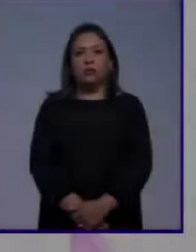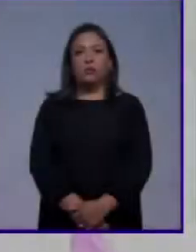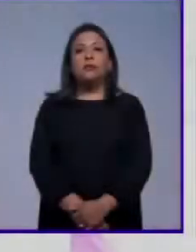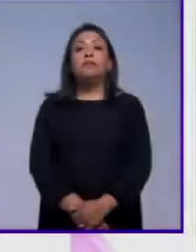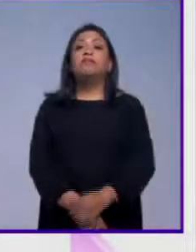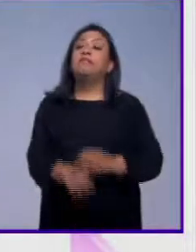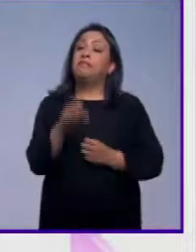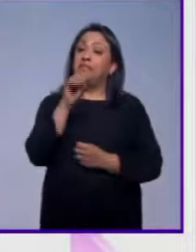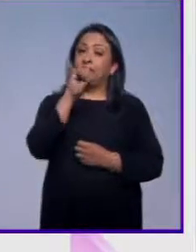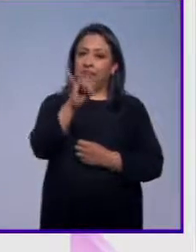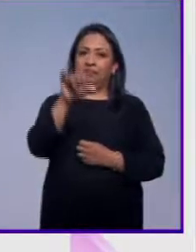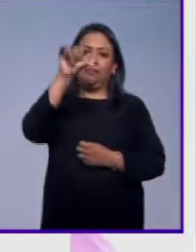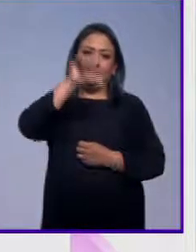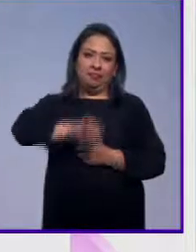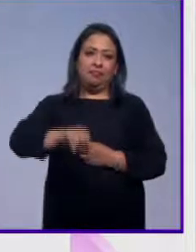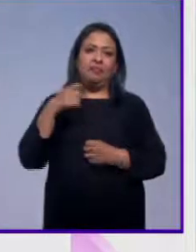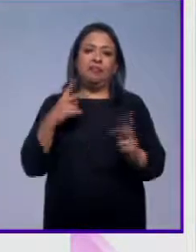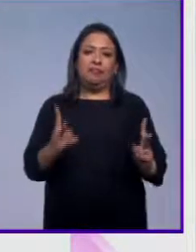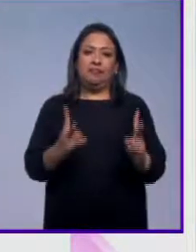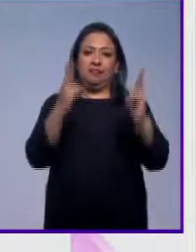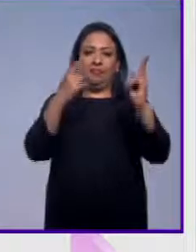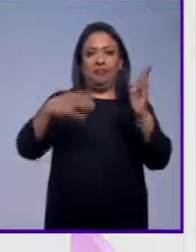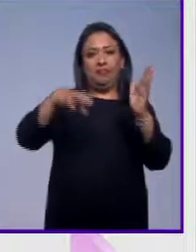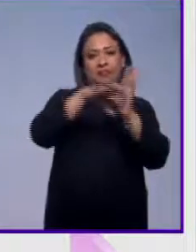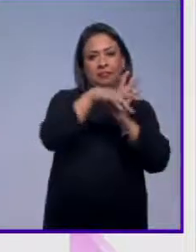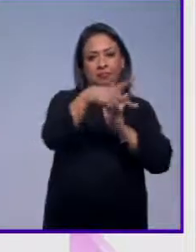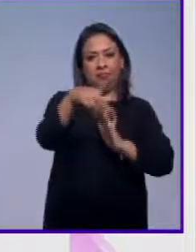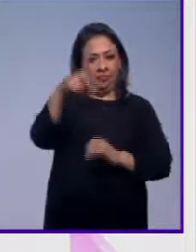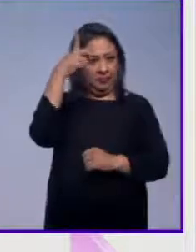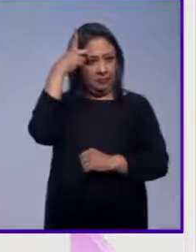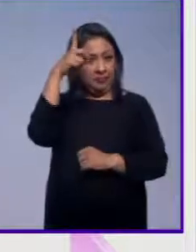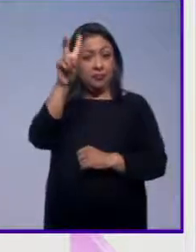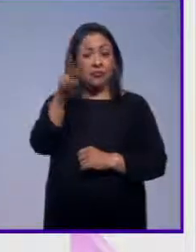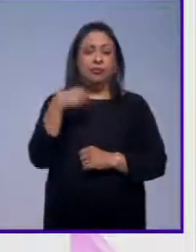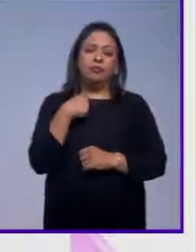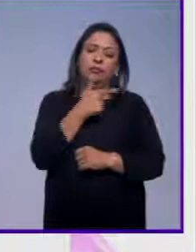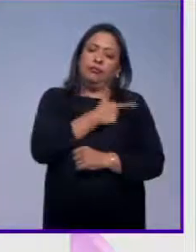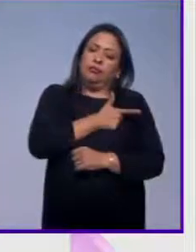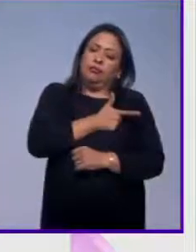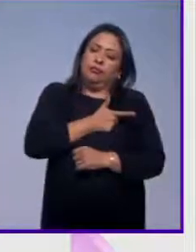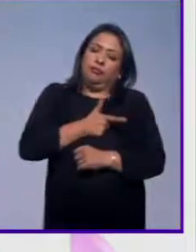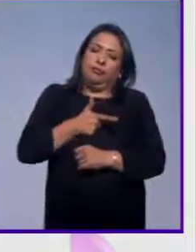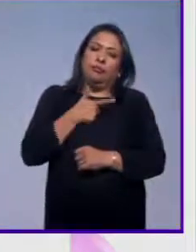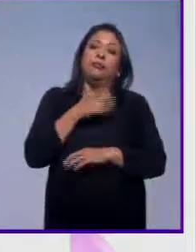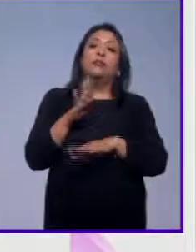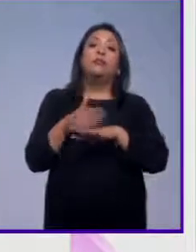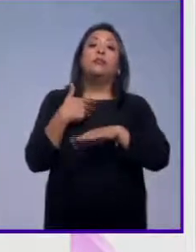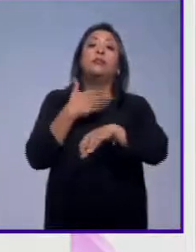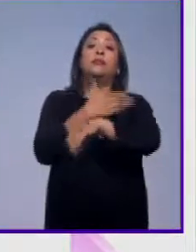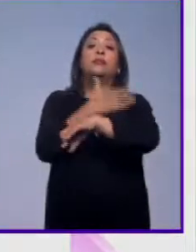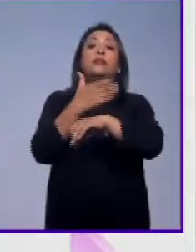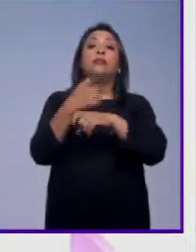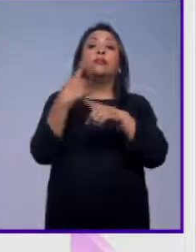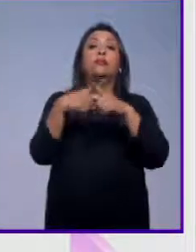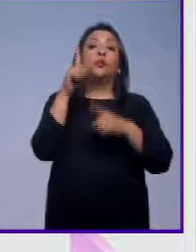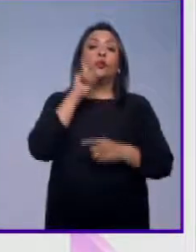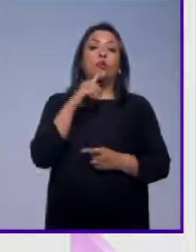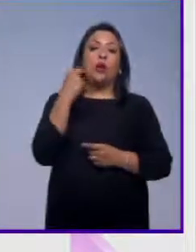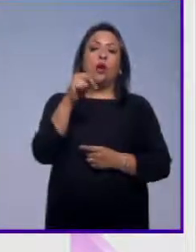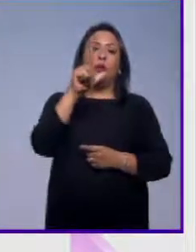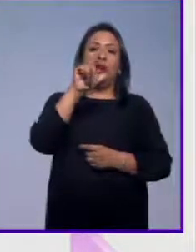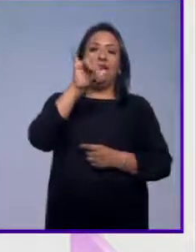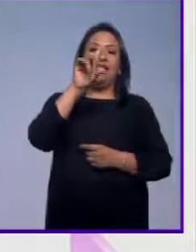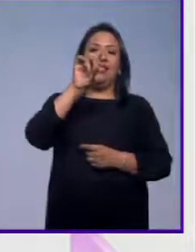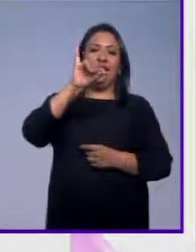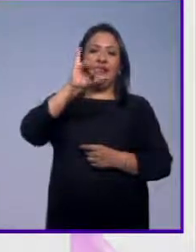pues sí estamos en habitaciones propias que me da muchísimo gusto porque me acompaña a lydia cacho muchas gracias libia gracias